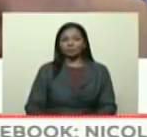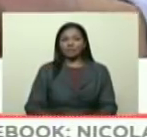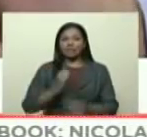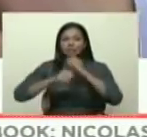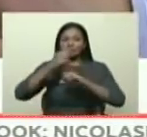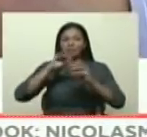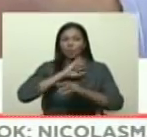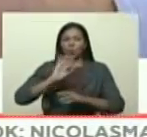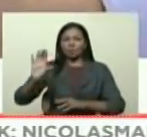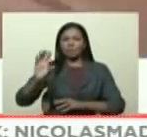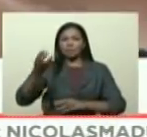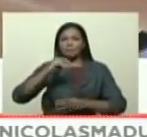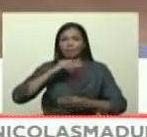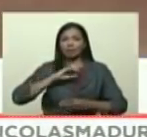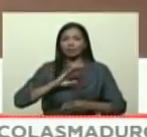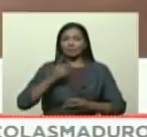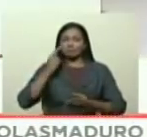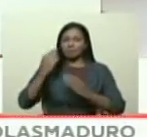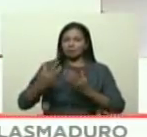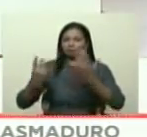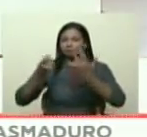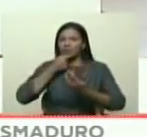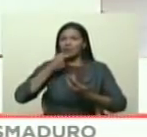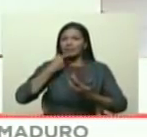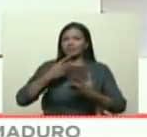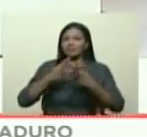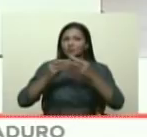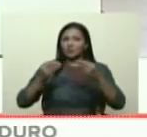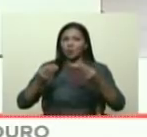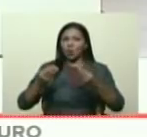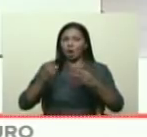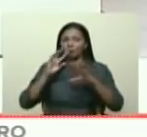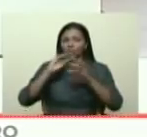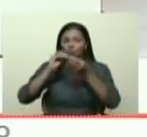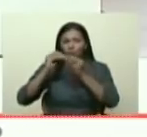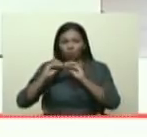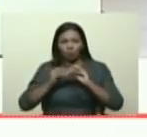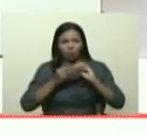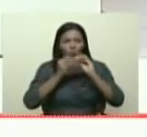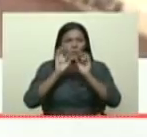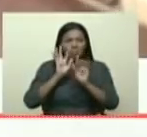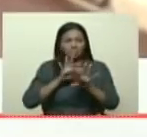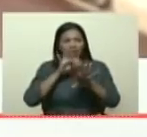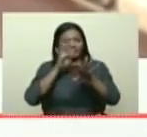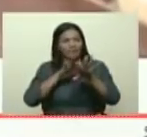defender nuestra patria. Miren, una belleza, mira, su elaboración delicada,